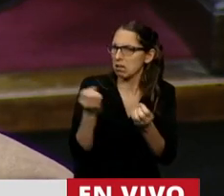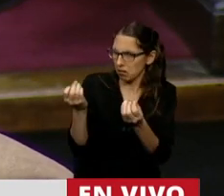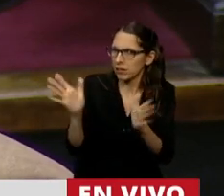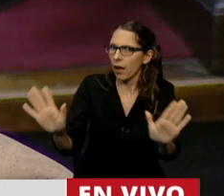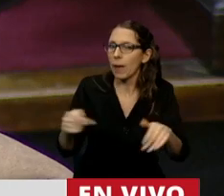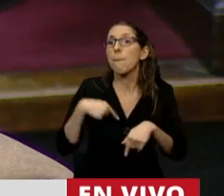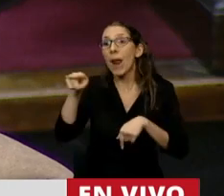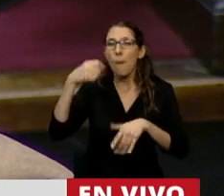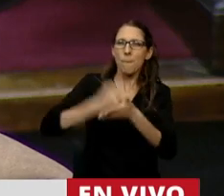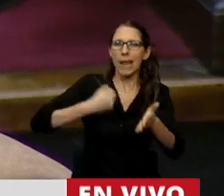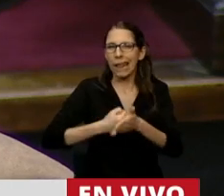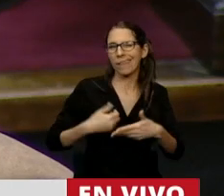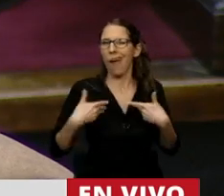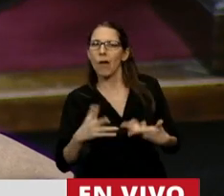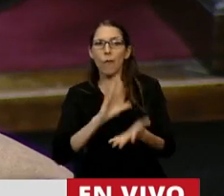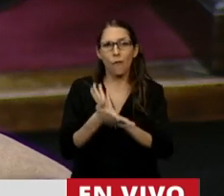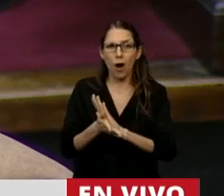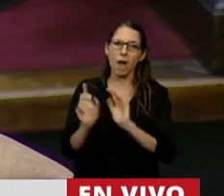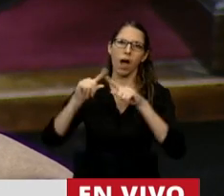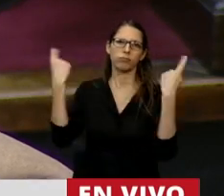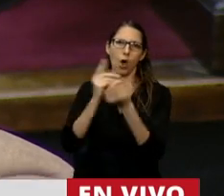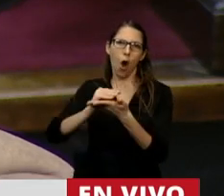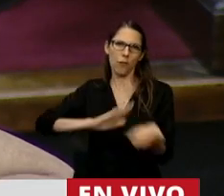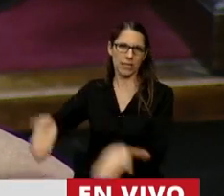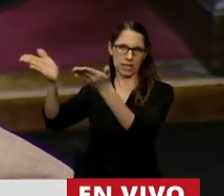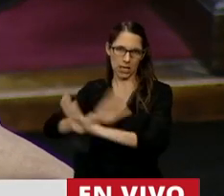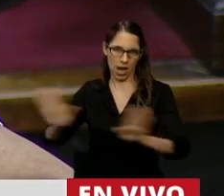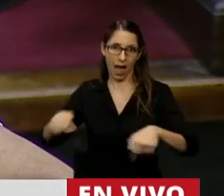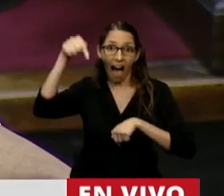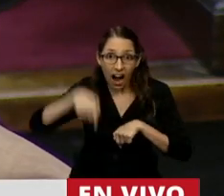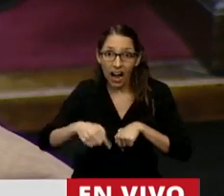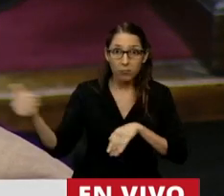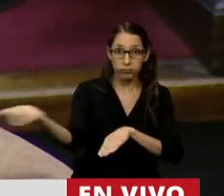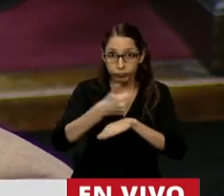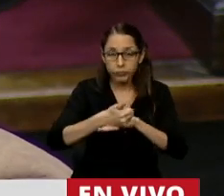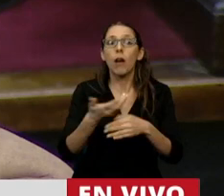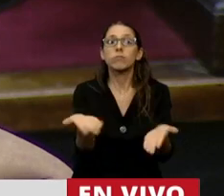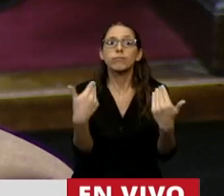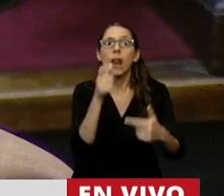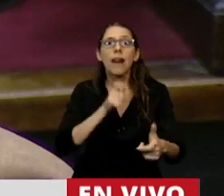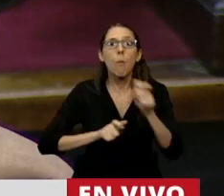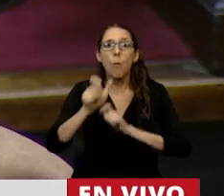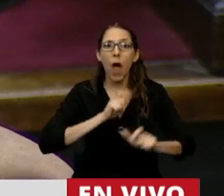puede hacer desde su despacho y recurrir acá a dar las respuestas que todos nosotros